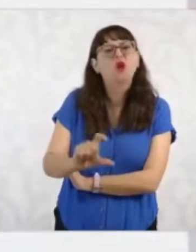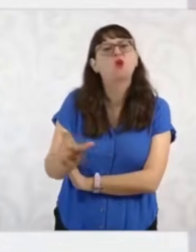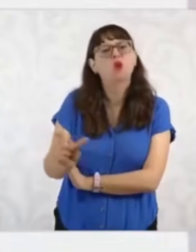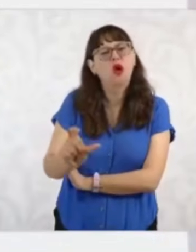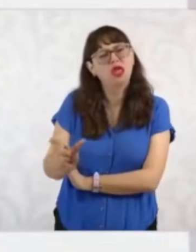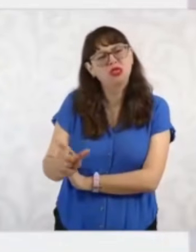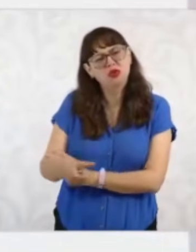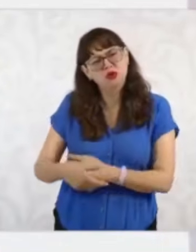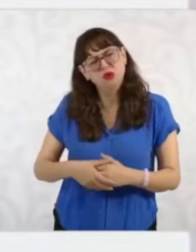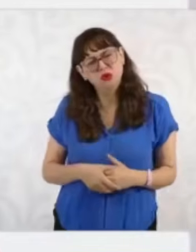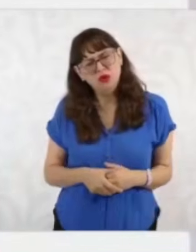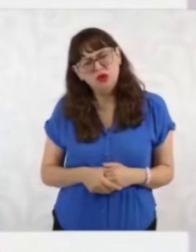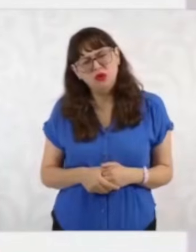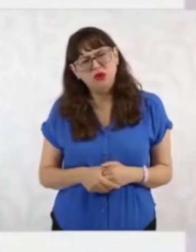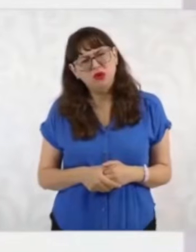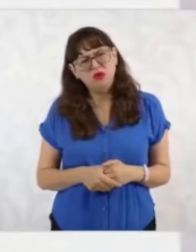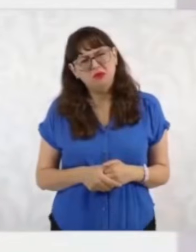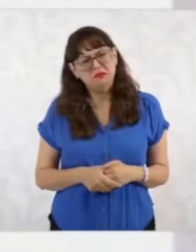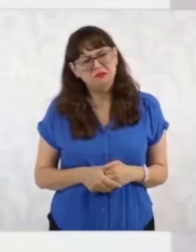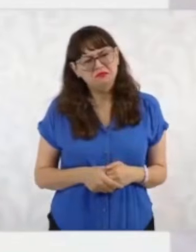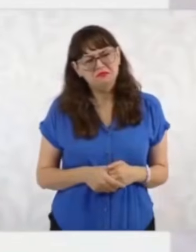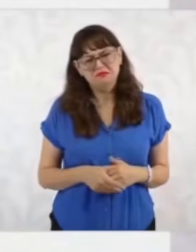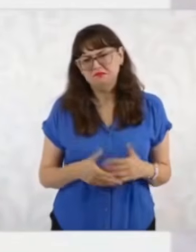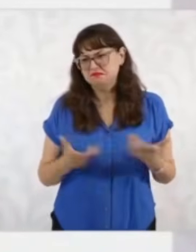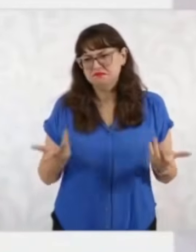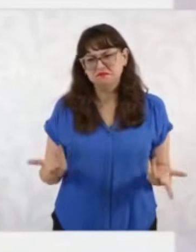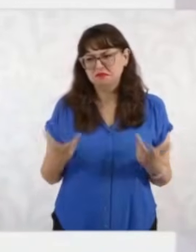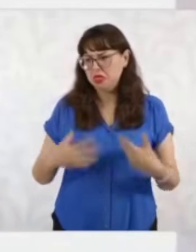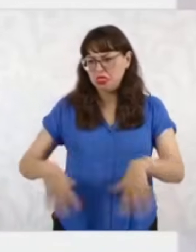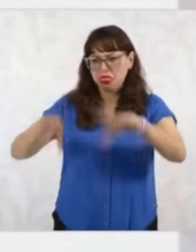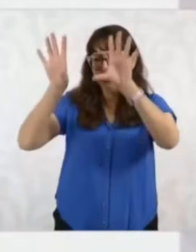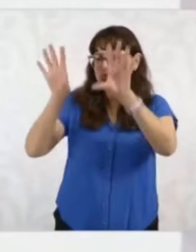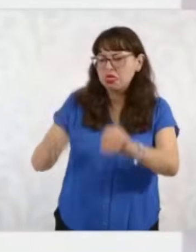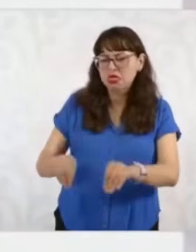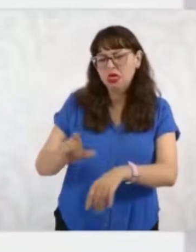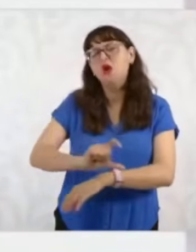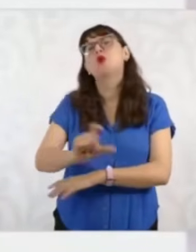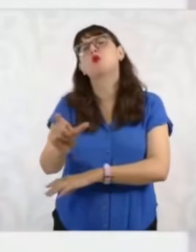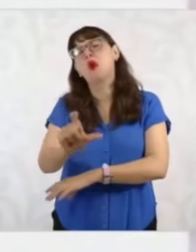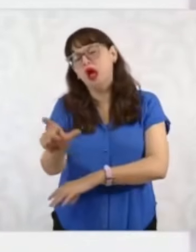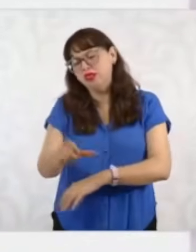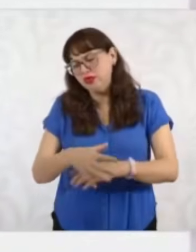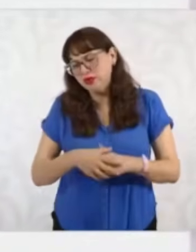mueva a un conductor, a un opinólogo?